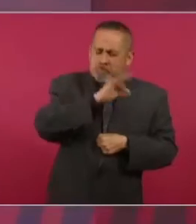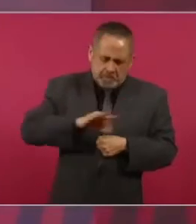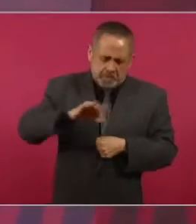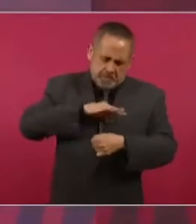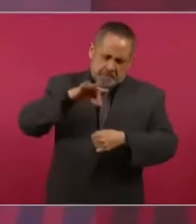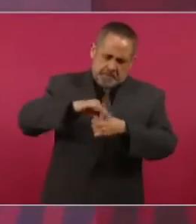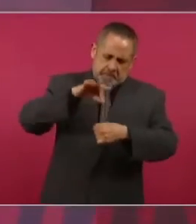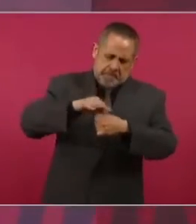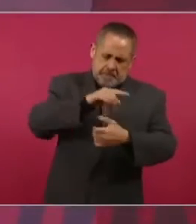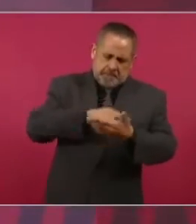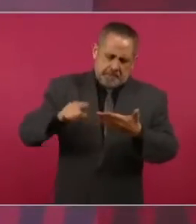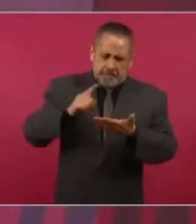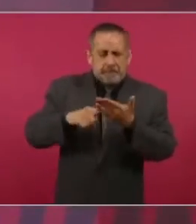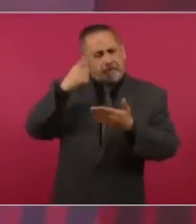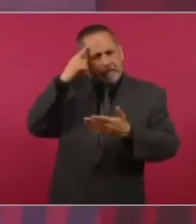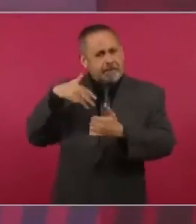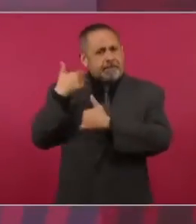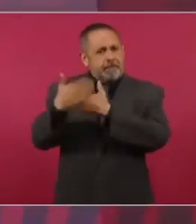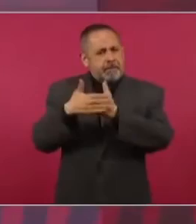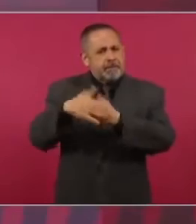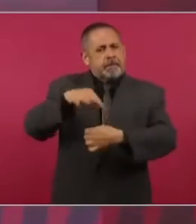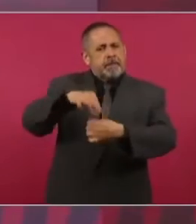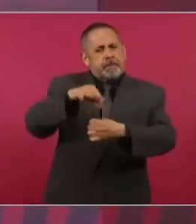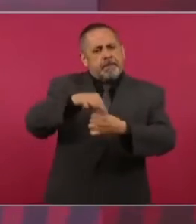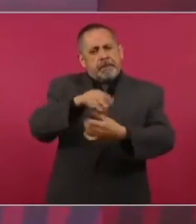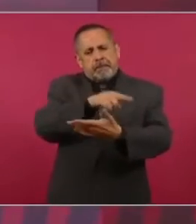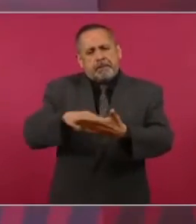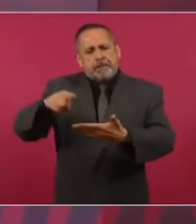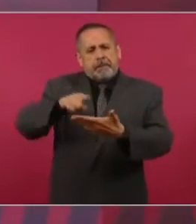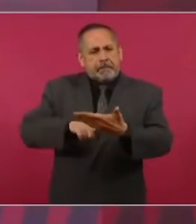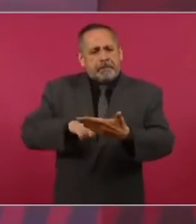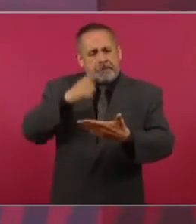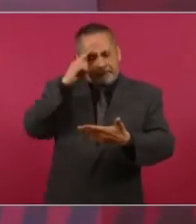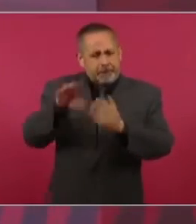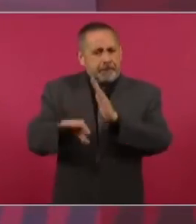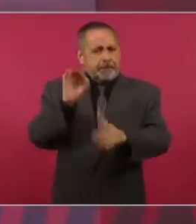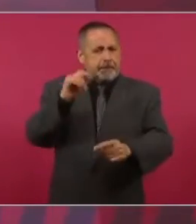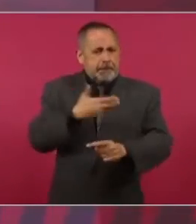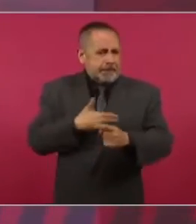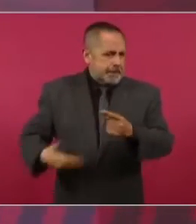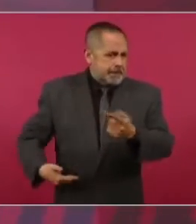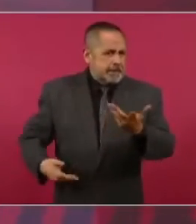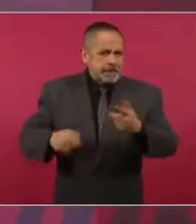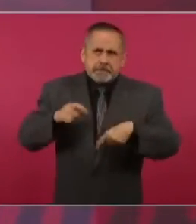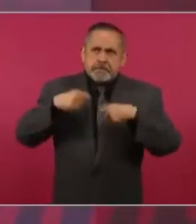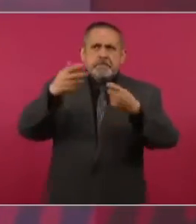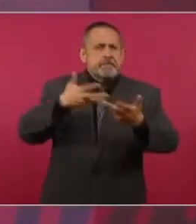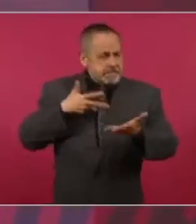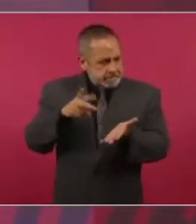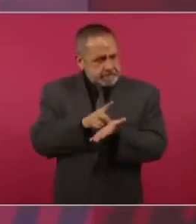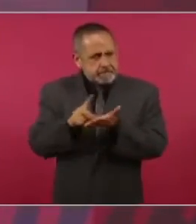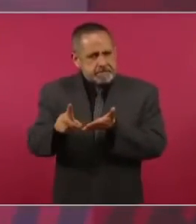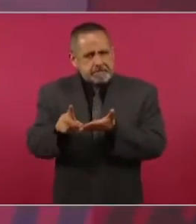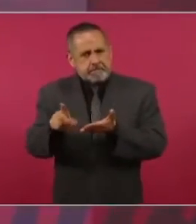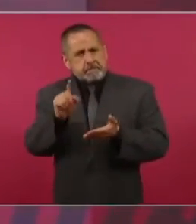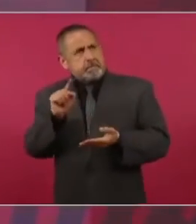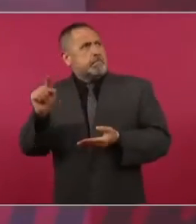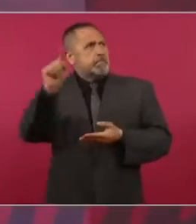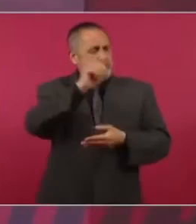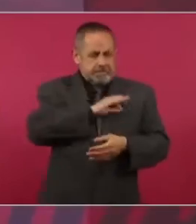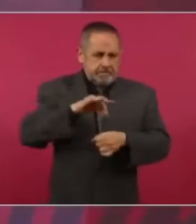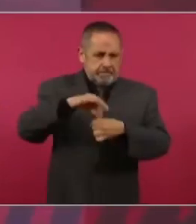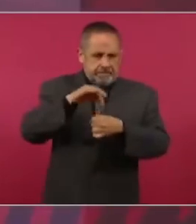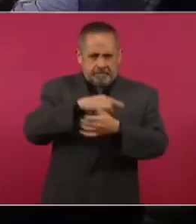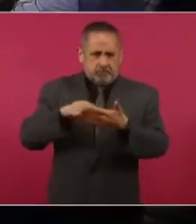migrantes puedan tener el derecho, o sea, se les garantice el derecho al voto